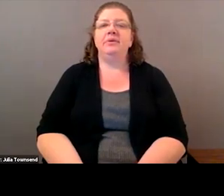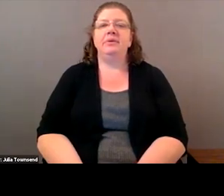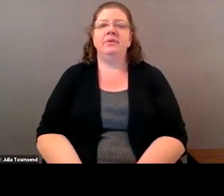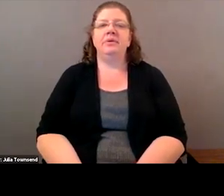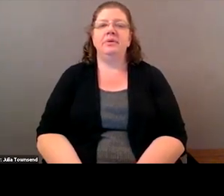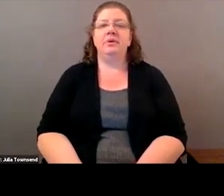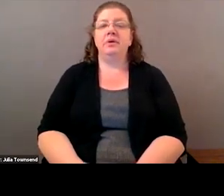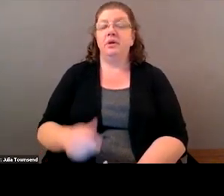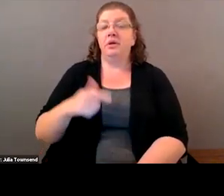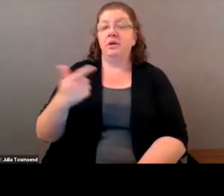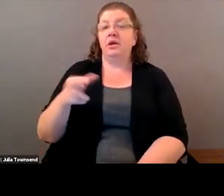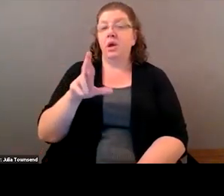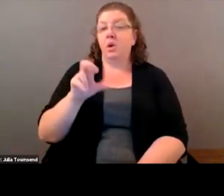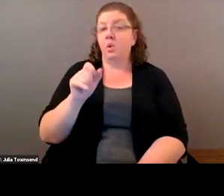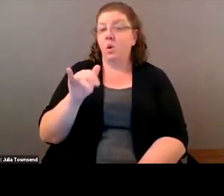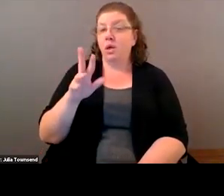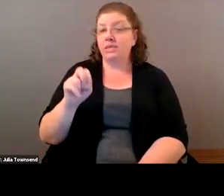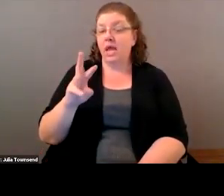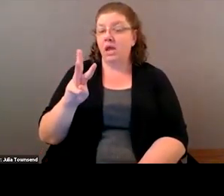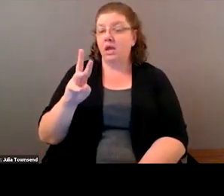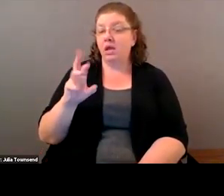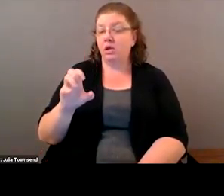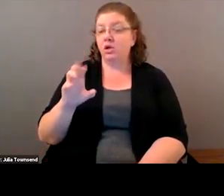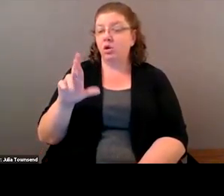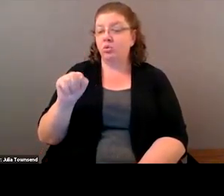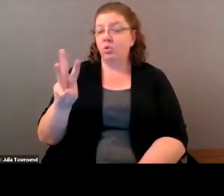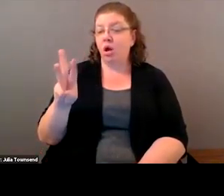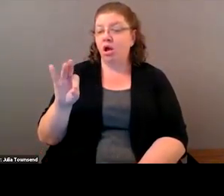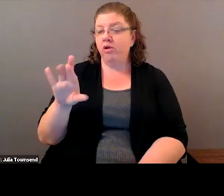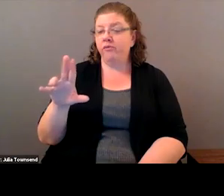nuestro centro en rusia